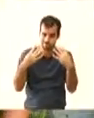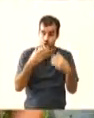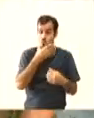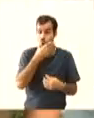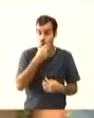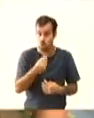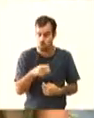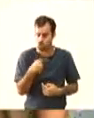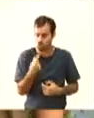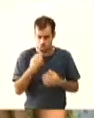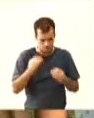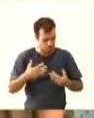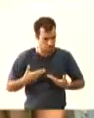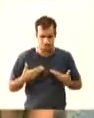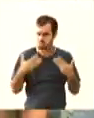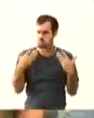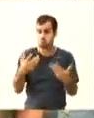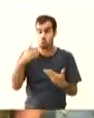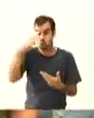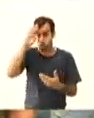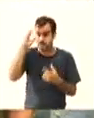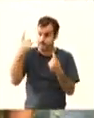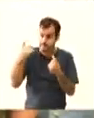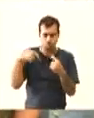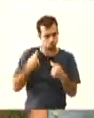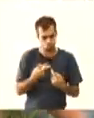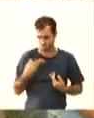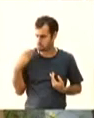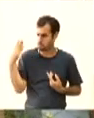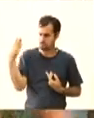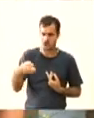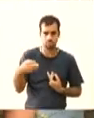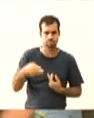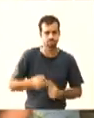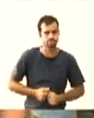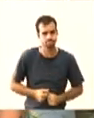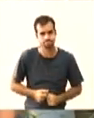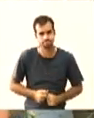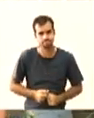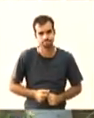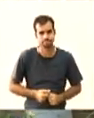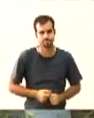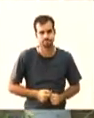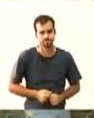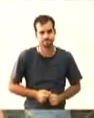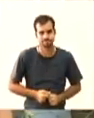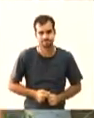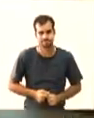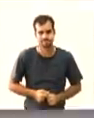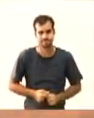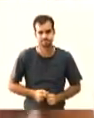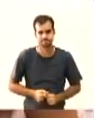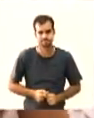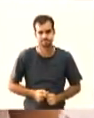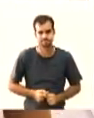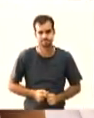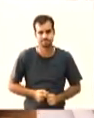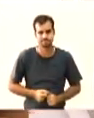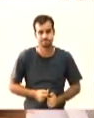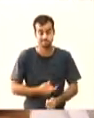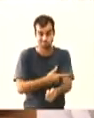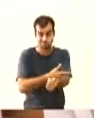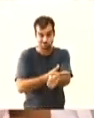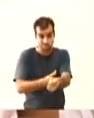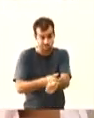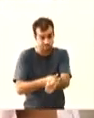que somos jóvenes que respondemos cuando el país hace el llamado. Solo basta con solicitarnos. Seguimos aquí. Jóvenes por la Vida. Donar